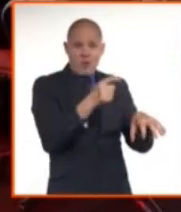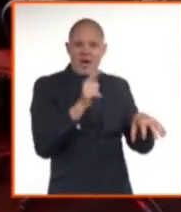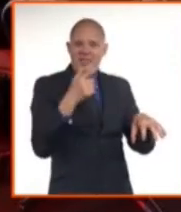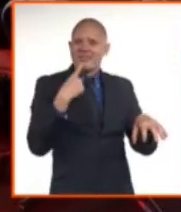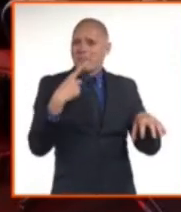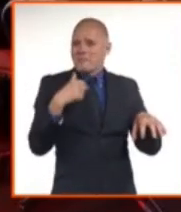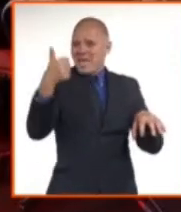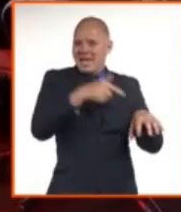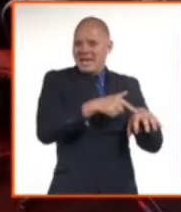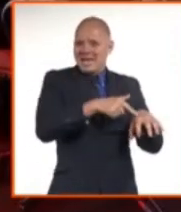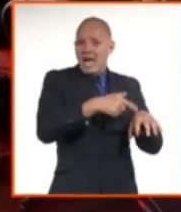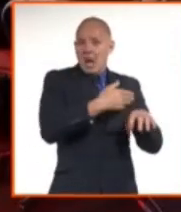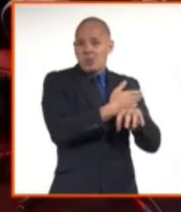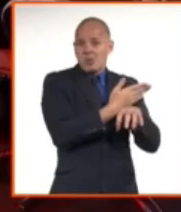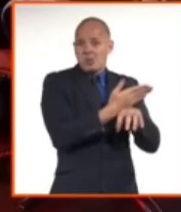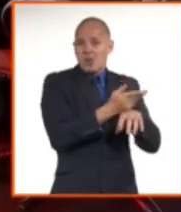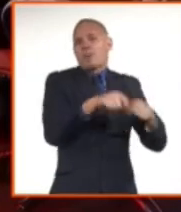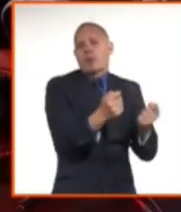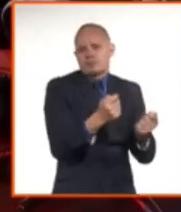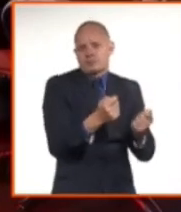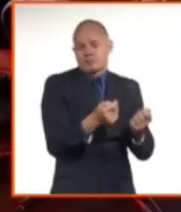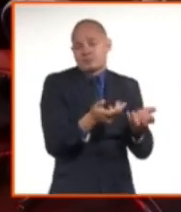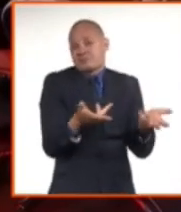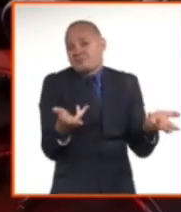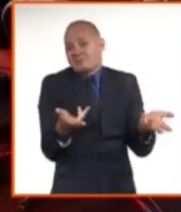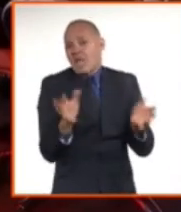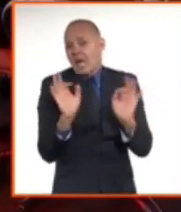venimos trabajando también con los medios